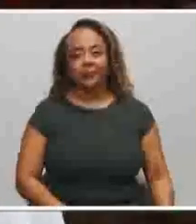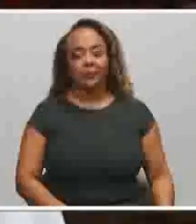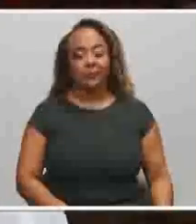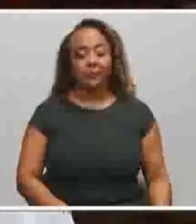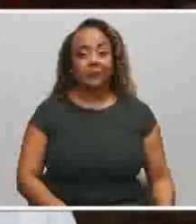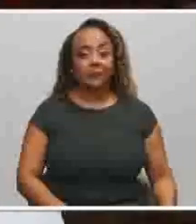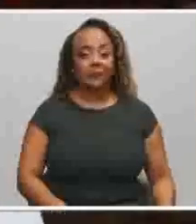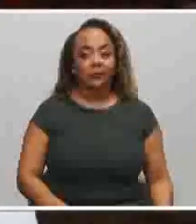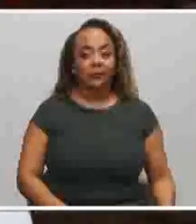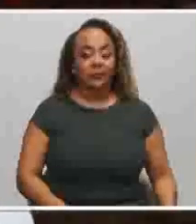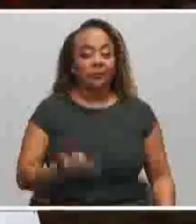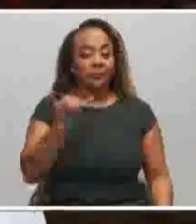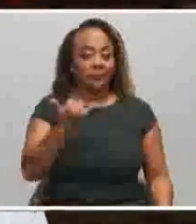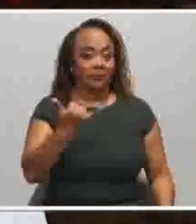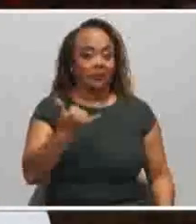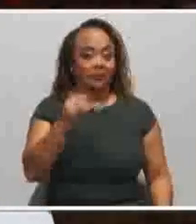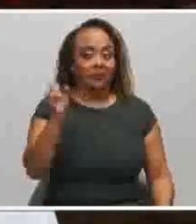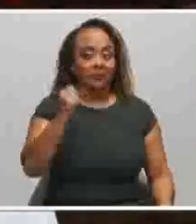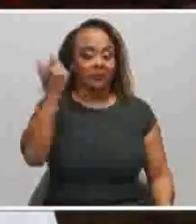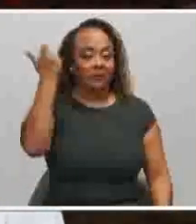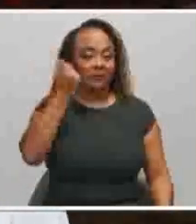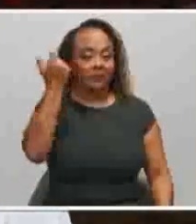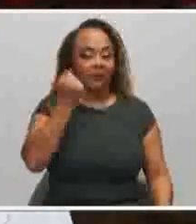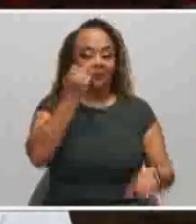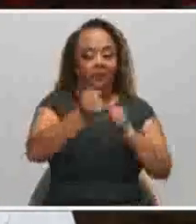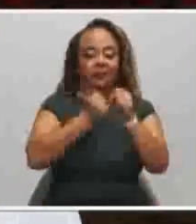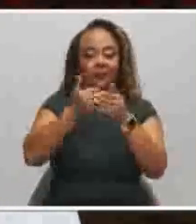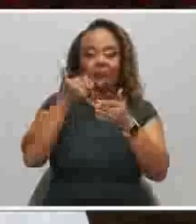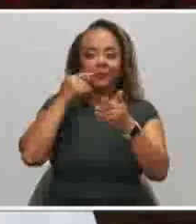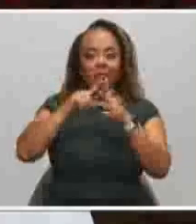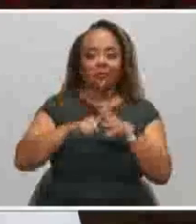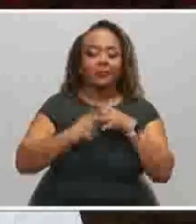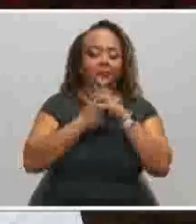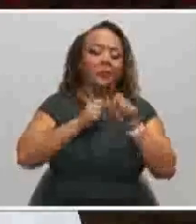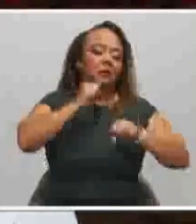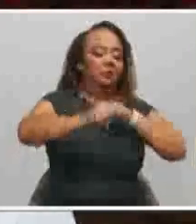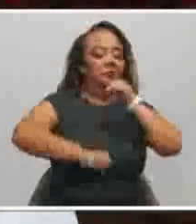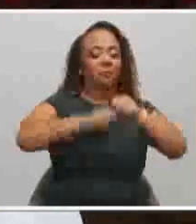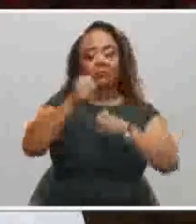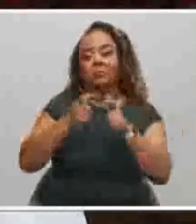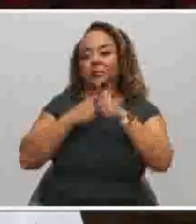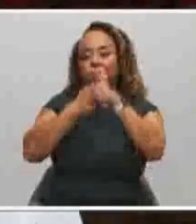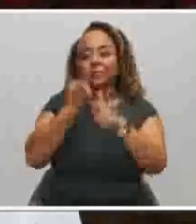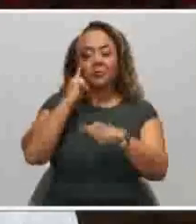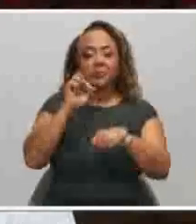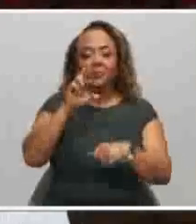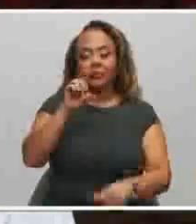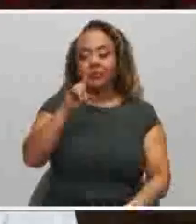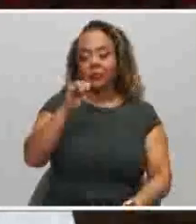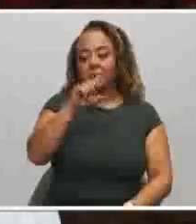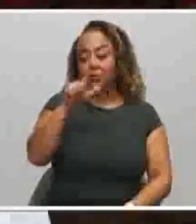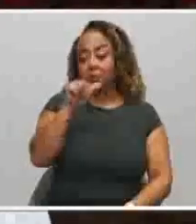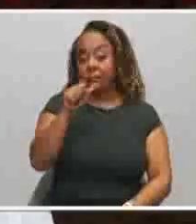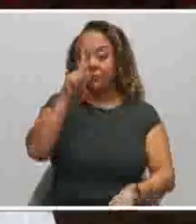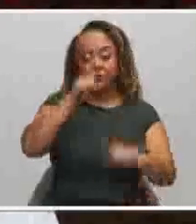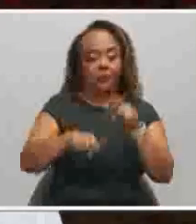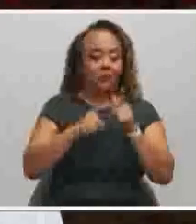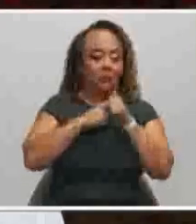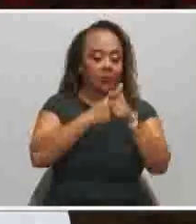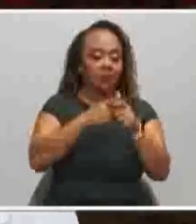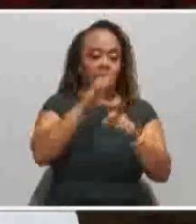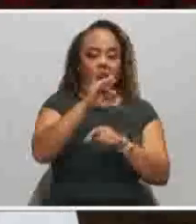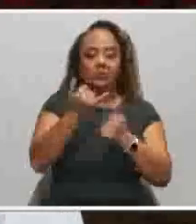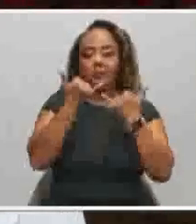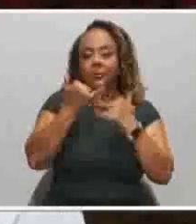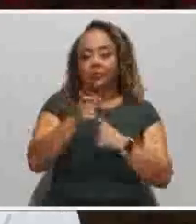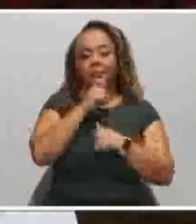Ahora con la pensión, hace algunos años atrás empezó a hacer bicicleta y corría un poco, ya por las rodillas realmente no corre. Y ahora es